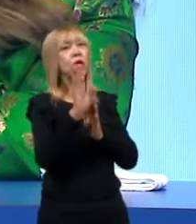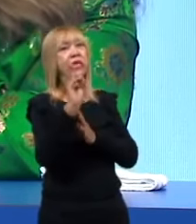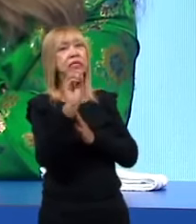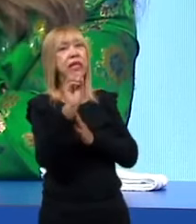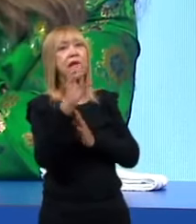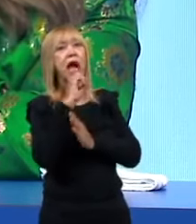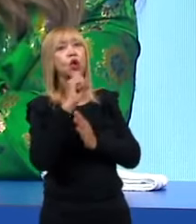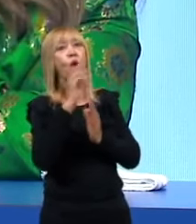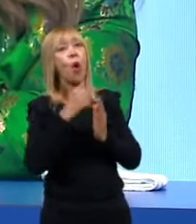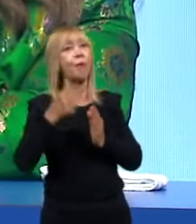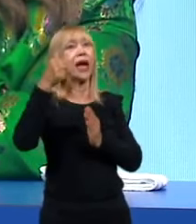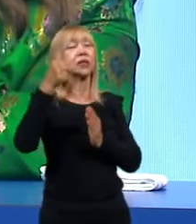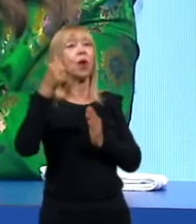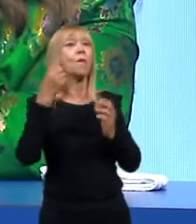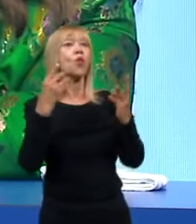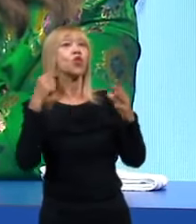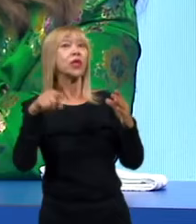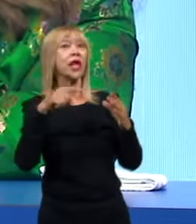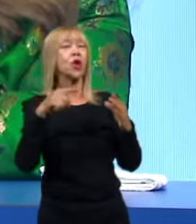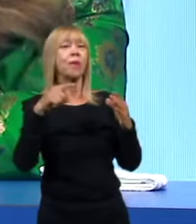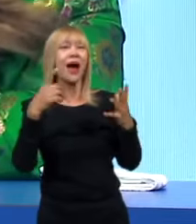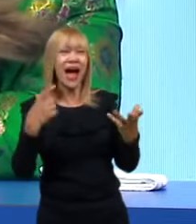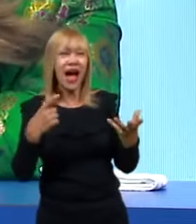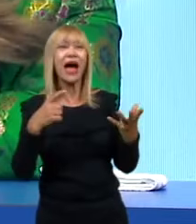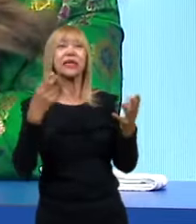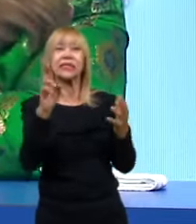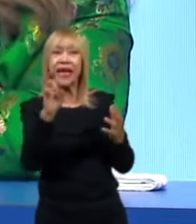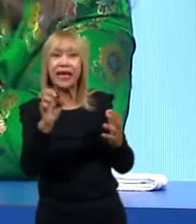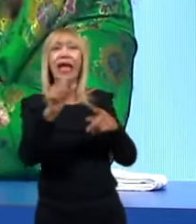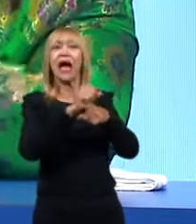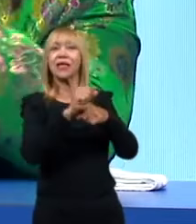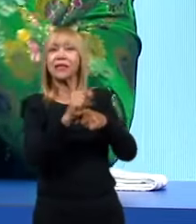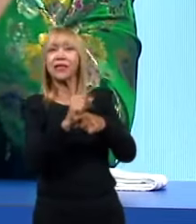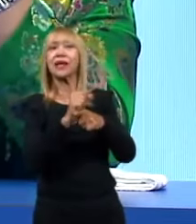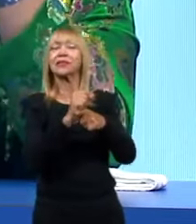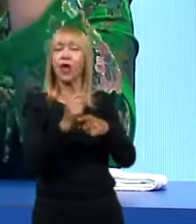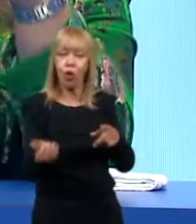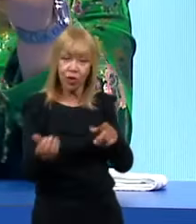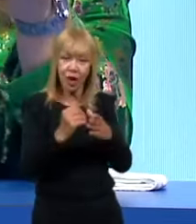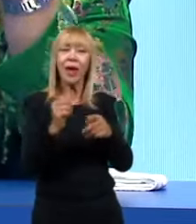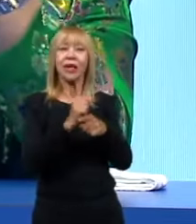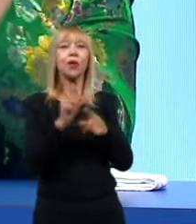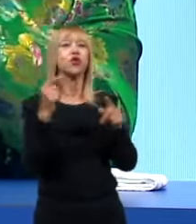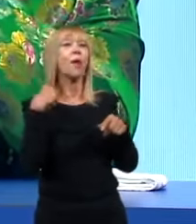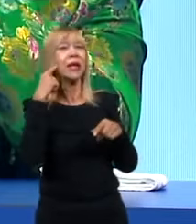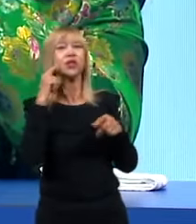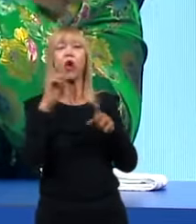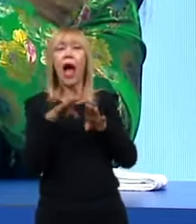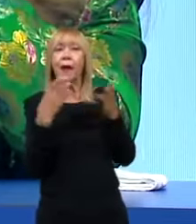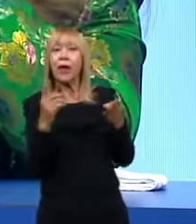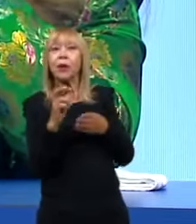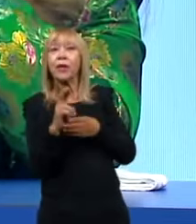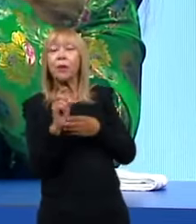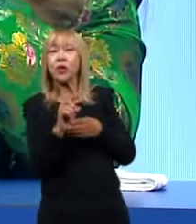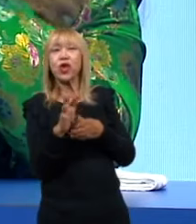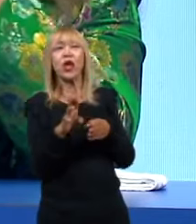o más. Por lo tanto, muchos de ellos van a necesitar readiestrarse. Pero yo creo también en abrir la Universidad de Puerto Rico a las